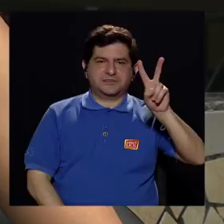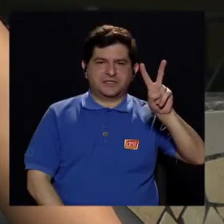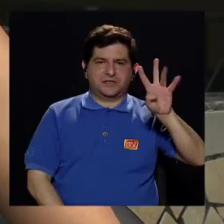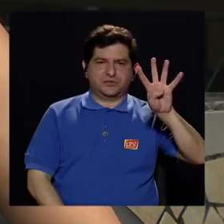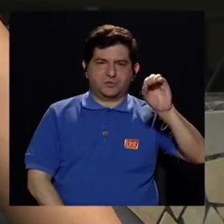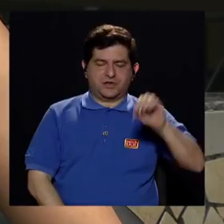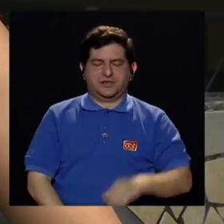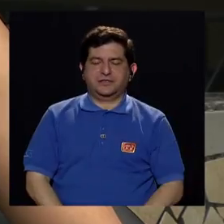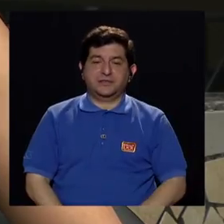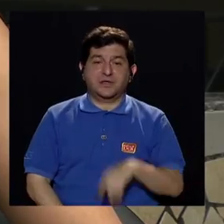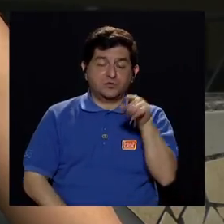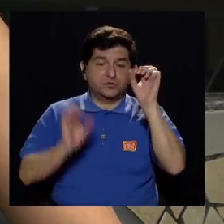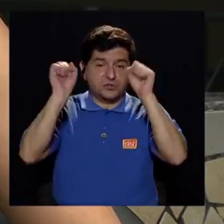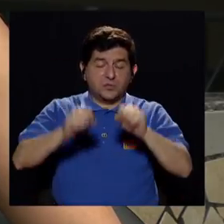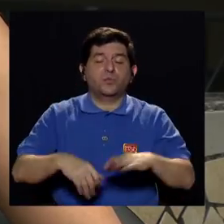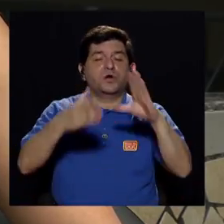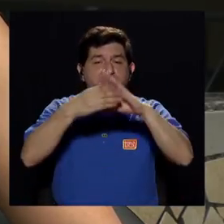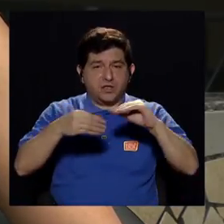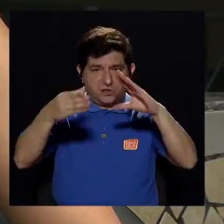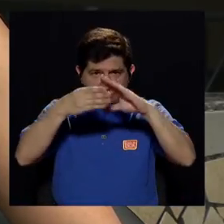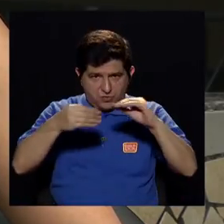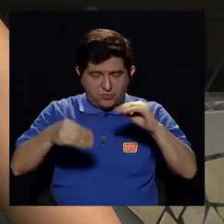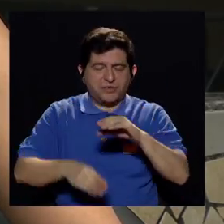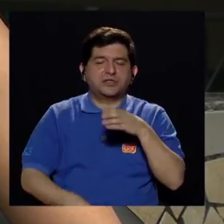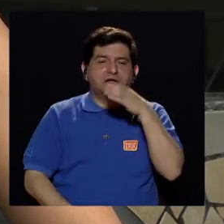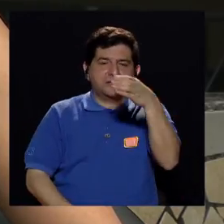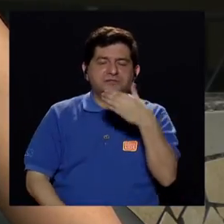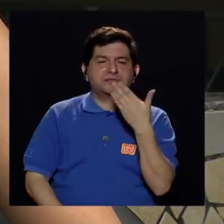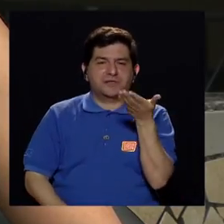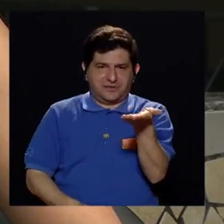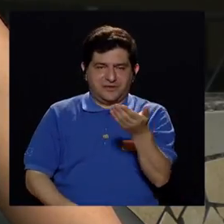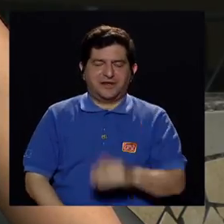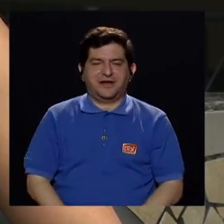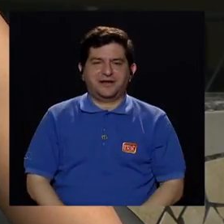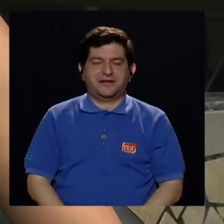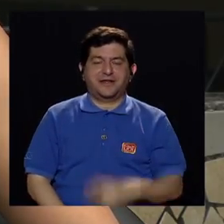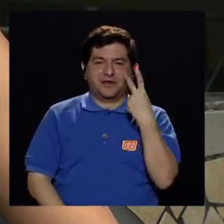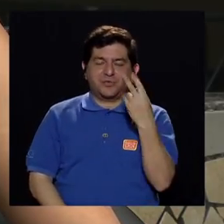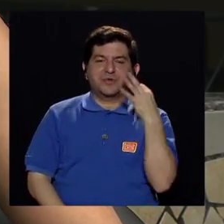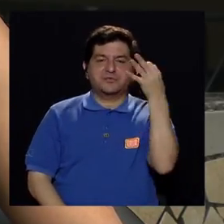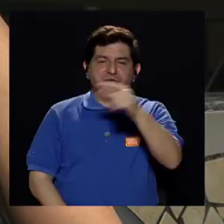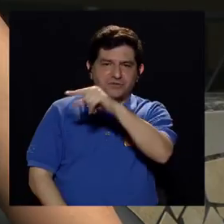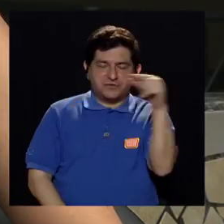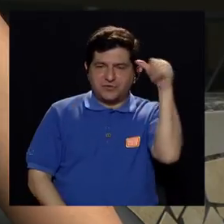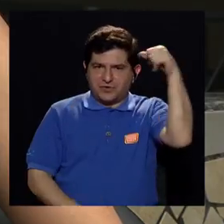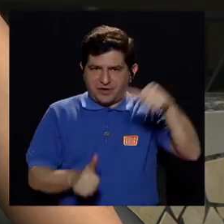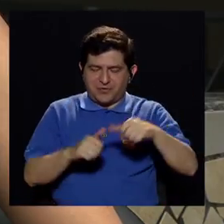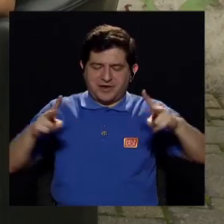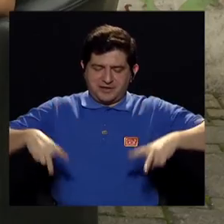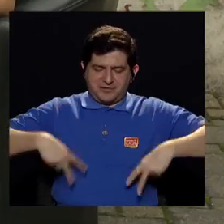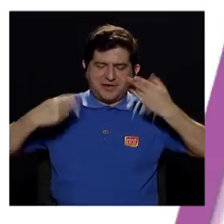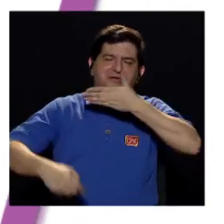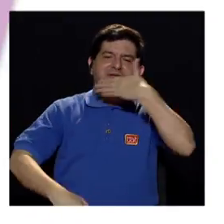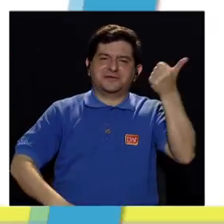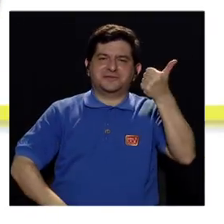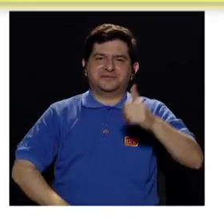2511-6240 para que nos puedan dejar sus comentarios y sugerencias. Hasta la próxima semana y recuerden vivir mejor.